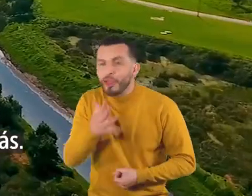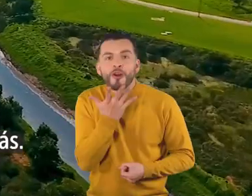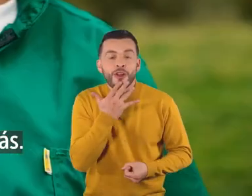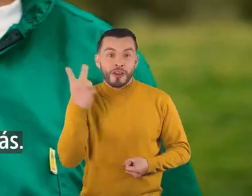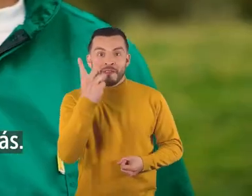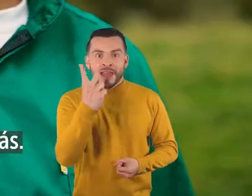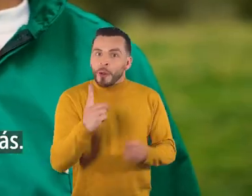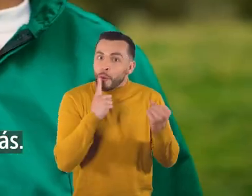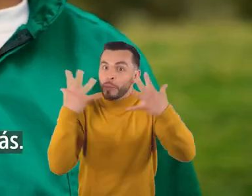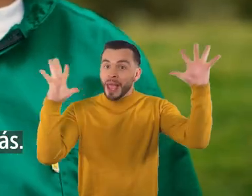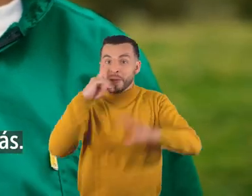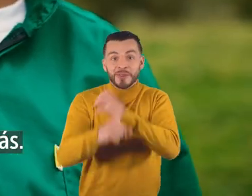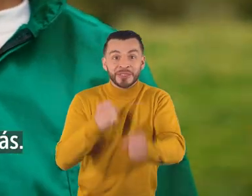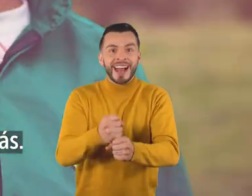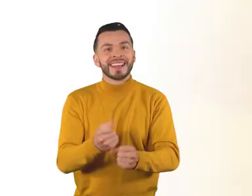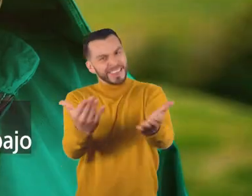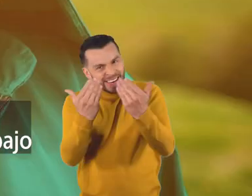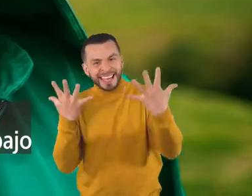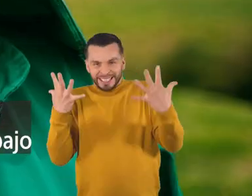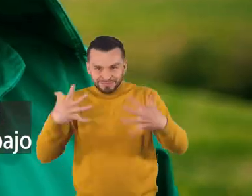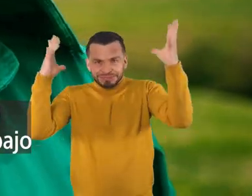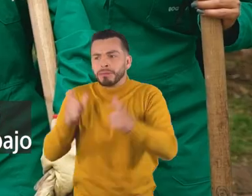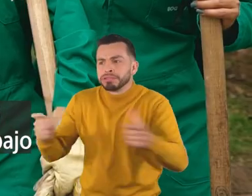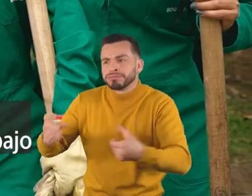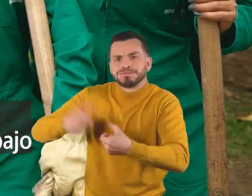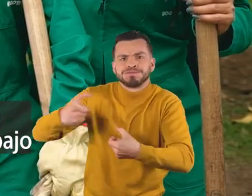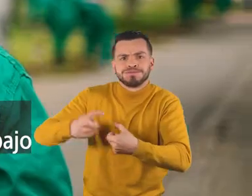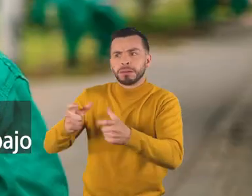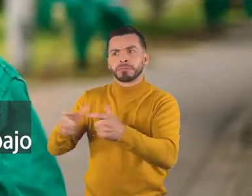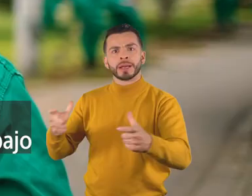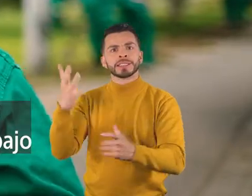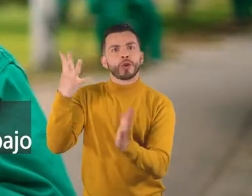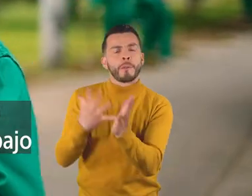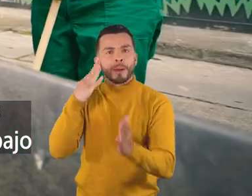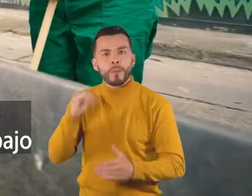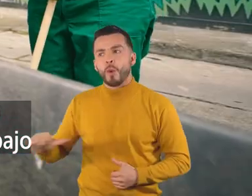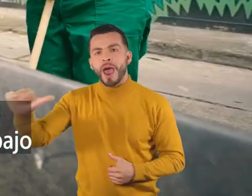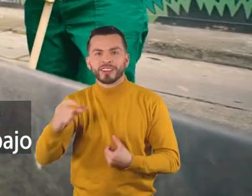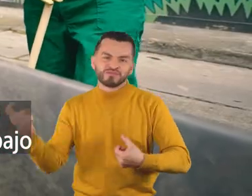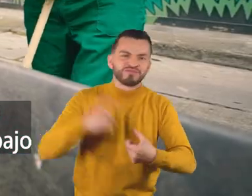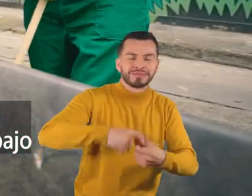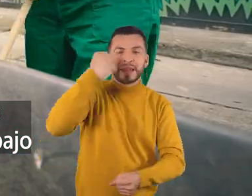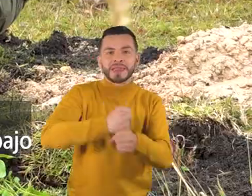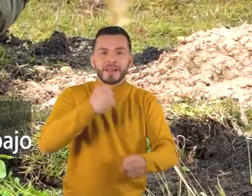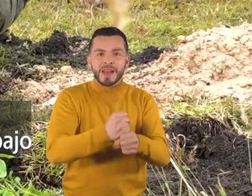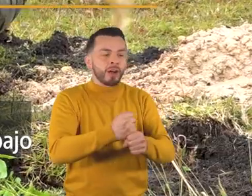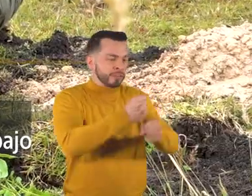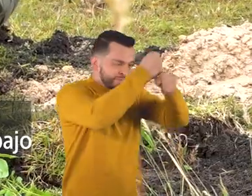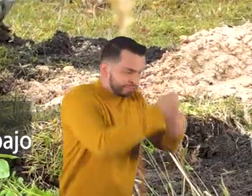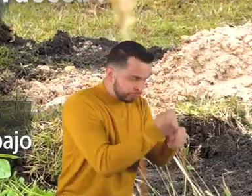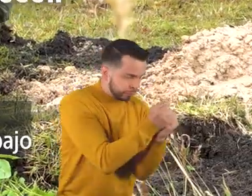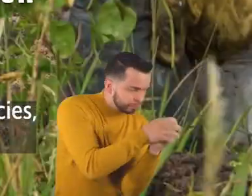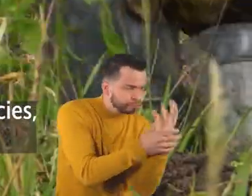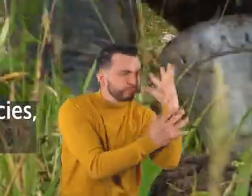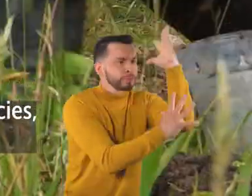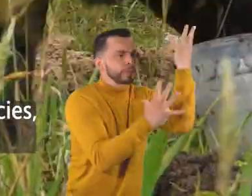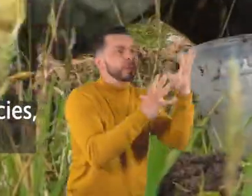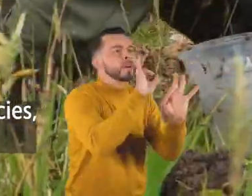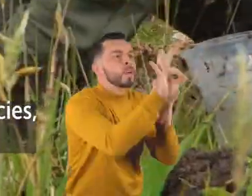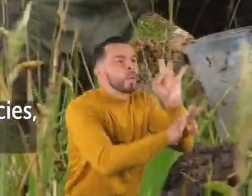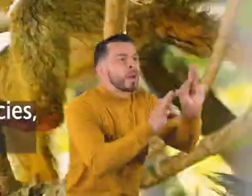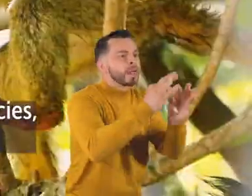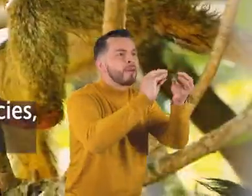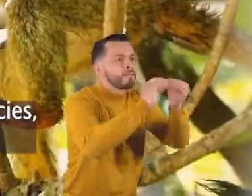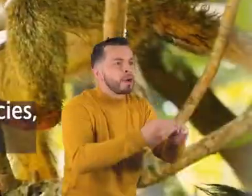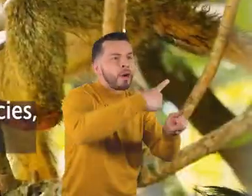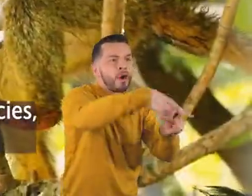La Ciudad Verde cumple hoy un año más. Celebremos que hoy ya somos más de 5.000 mujeres, que tenemos un trabajo sembrando